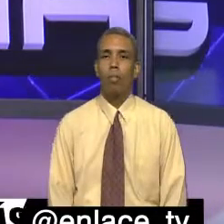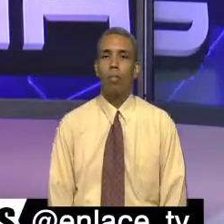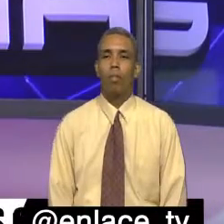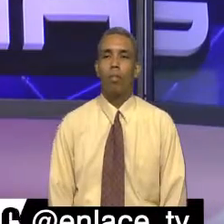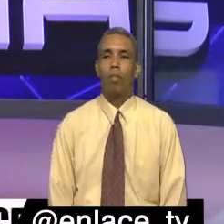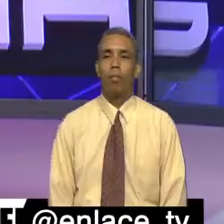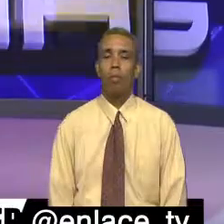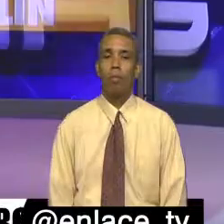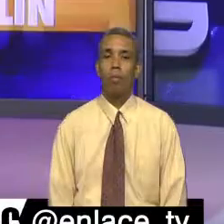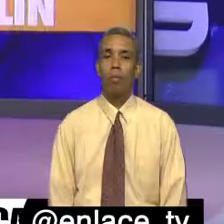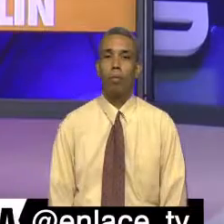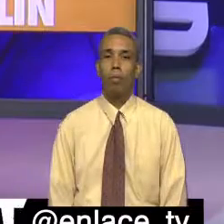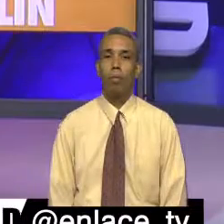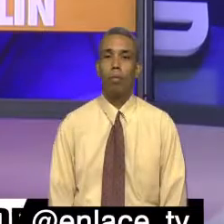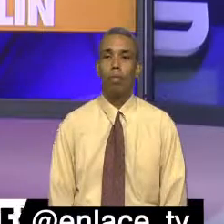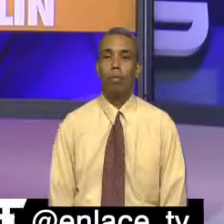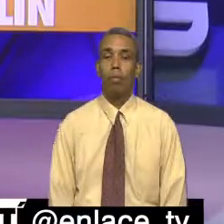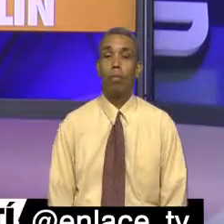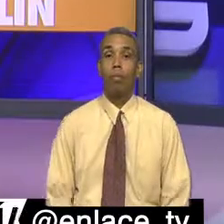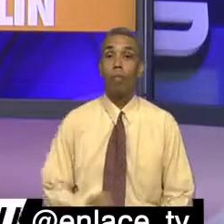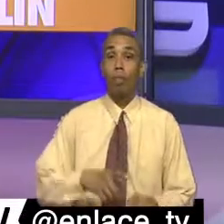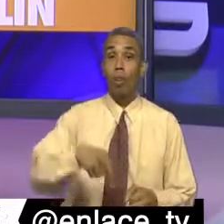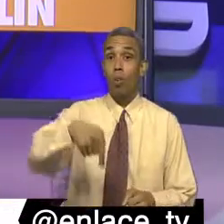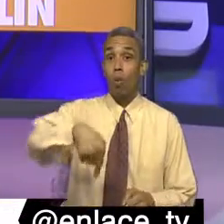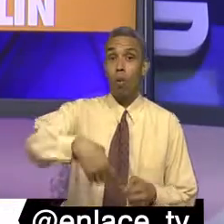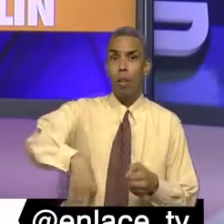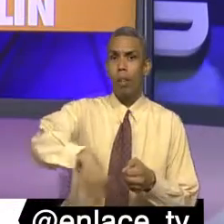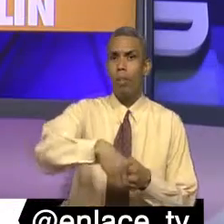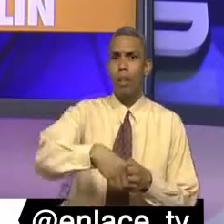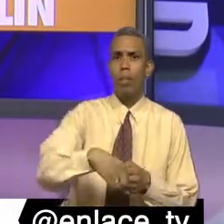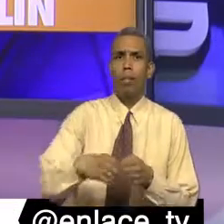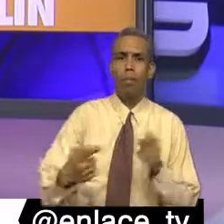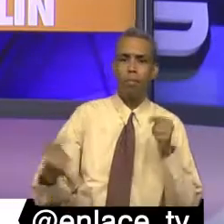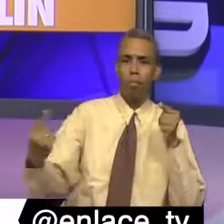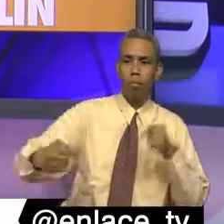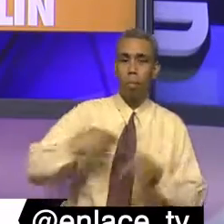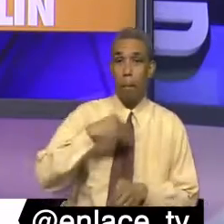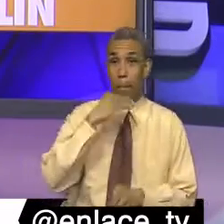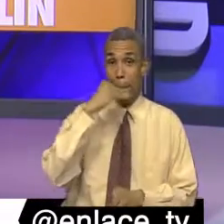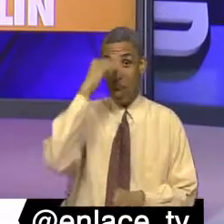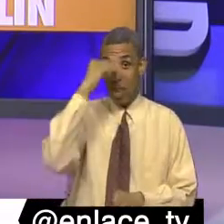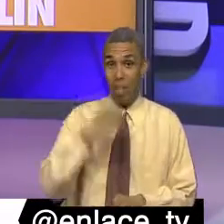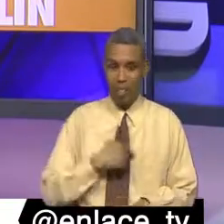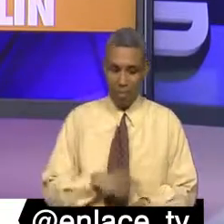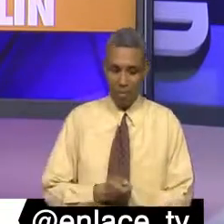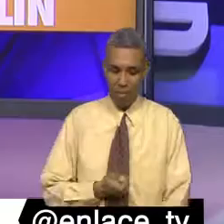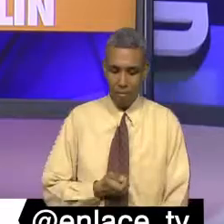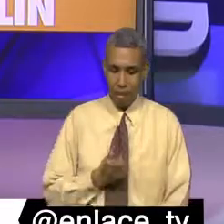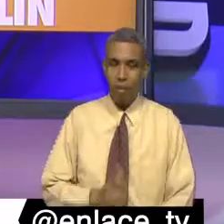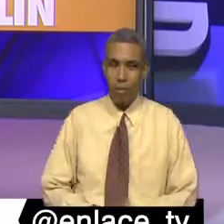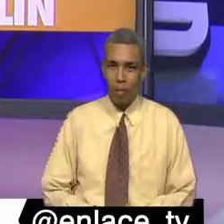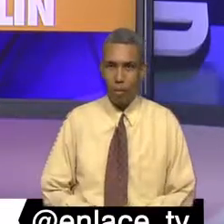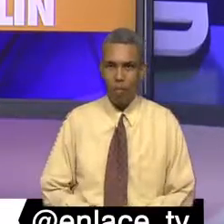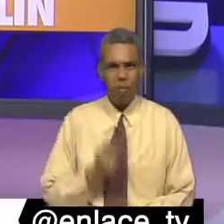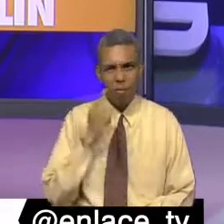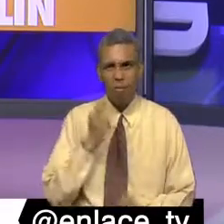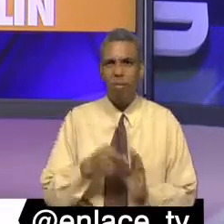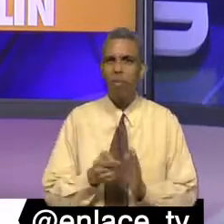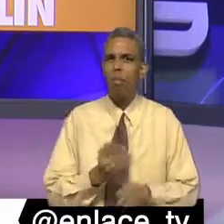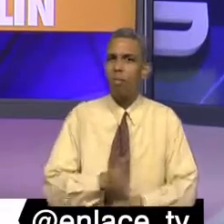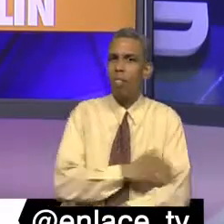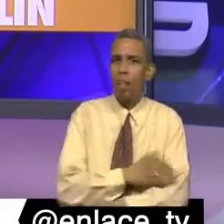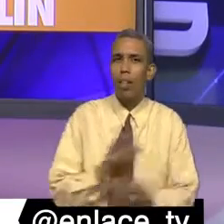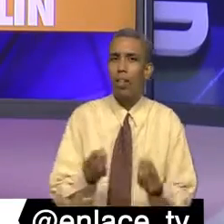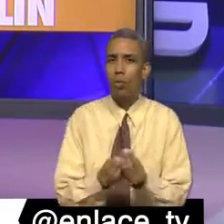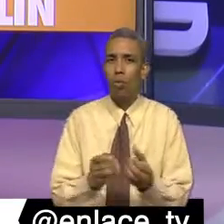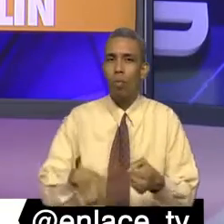Y en pocos minutos, Alianza Petrolera enfrenta en condición de local al Independiente Medellín. Estas fueron las reacciones de los jugadores